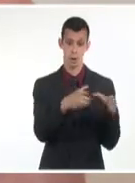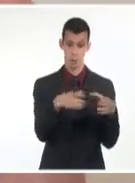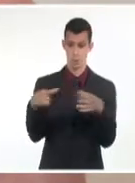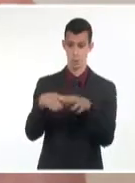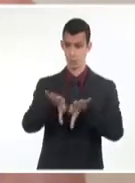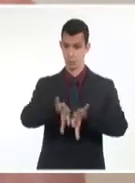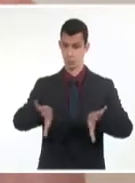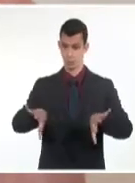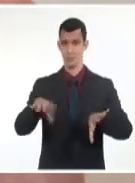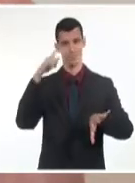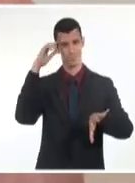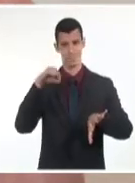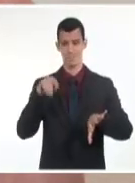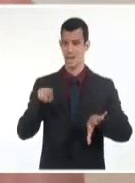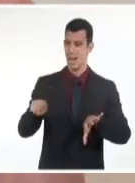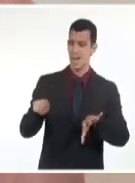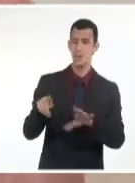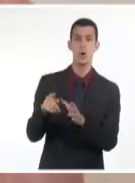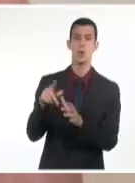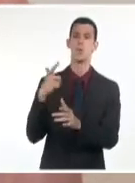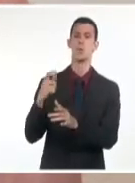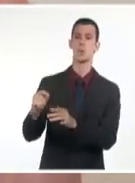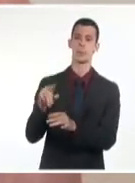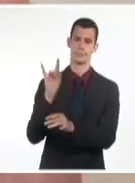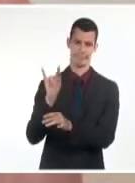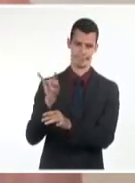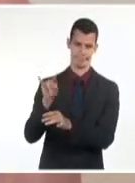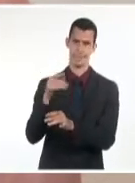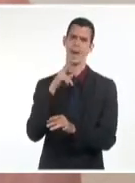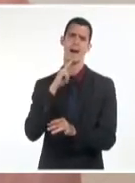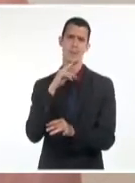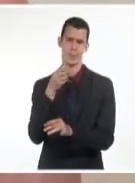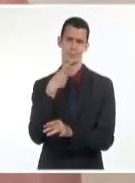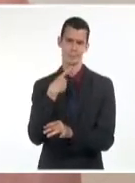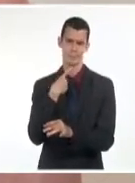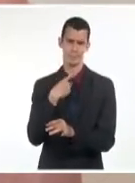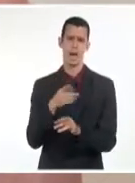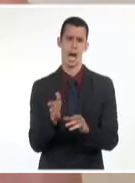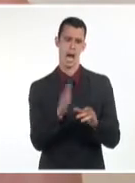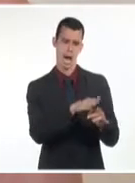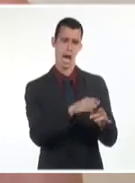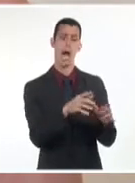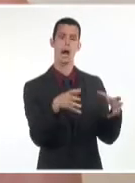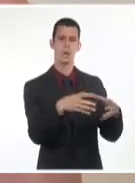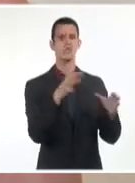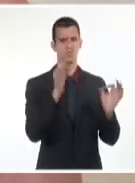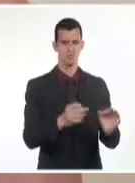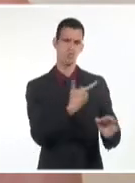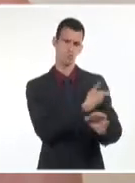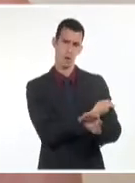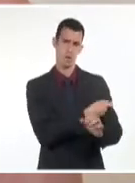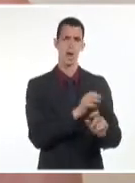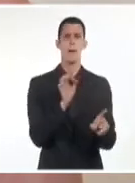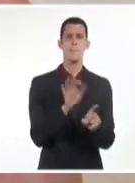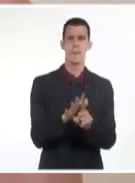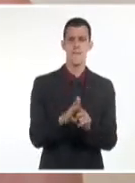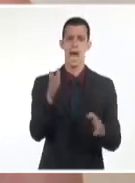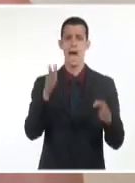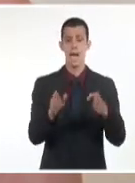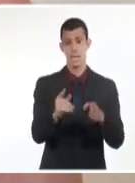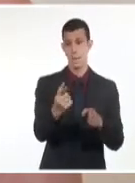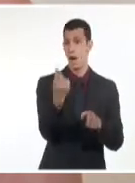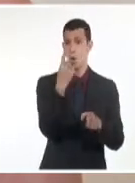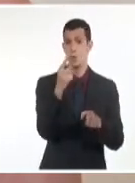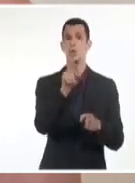etapas, de una manera secuencial, en una primera etapa para los adolescentes de 12 a 18 años y luego